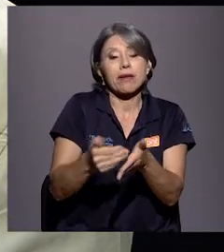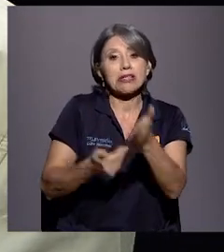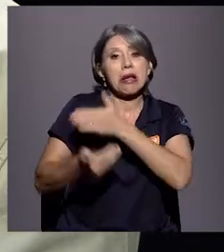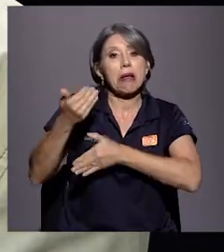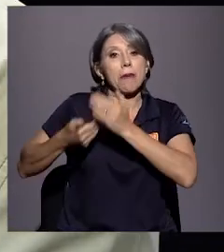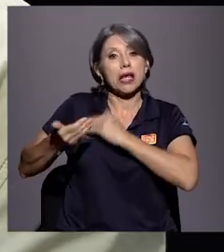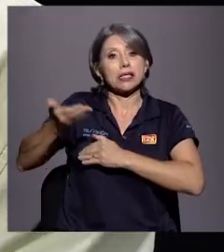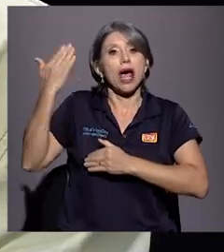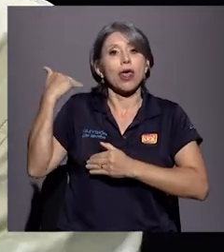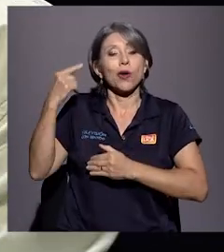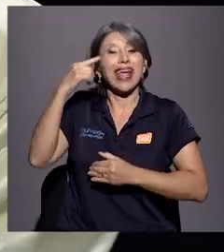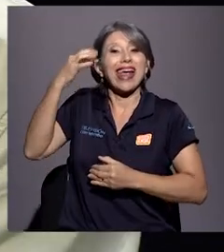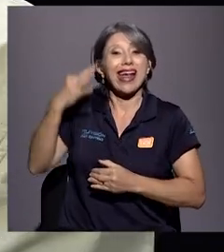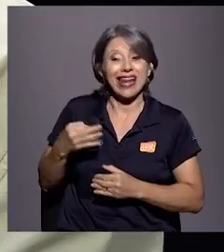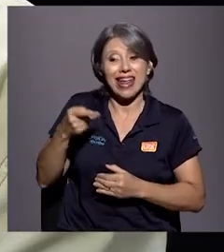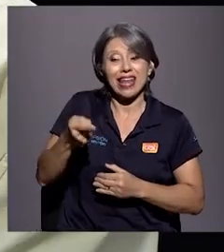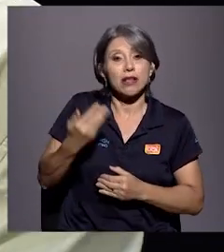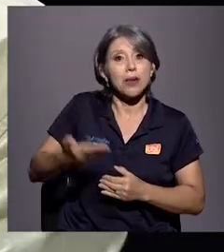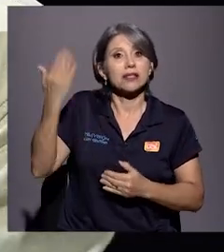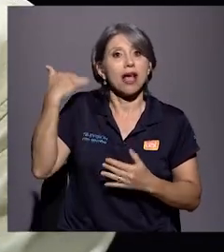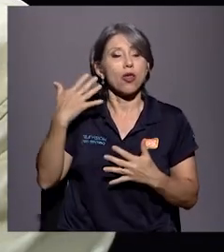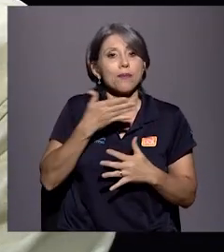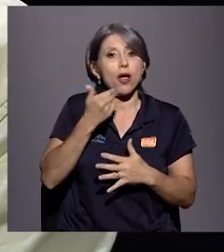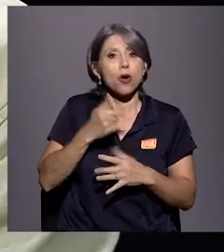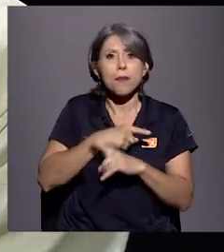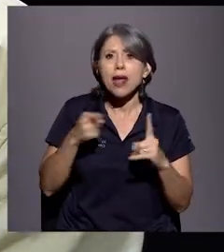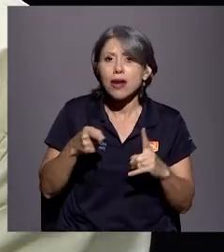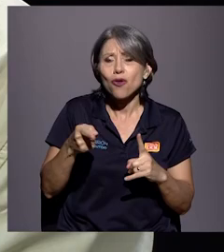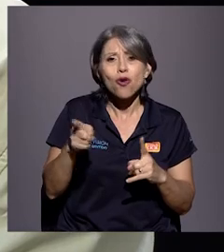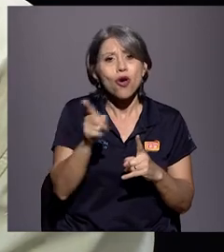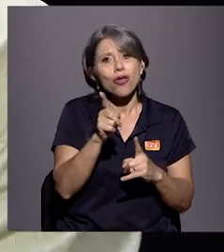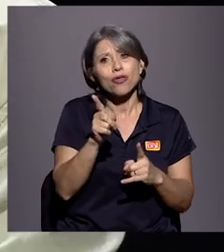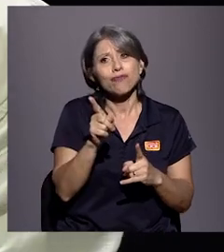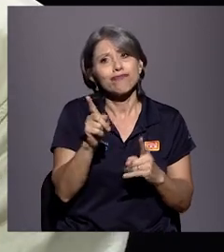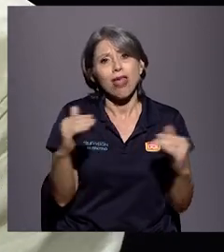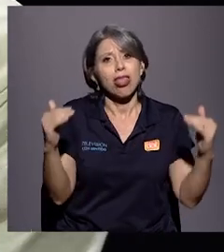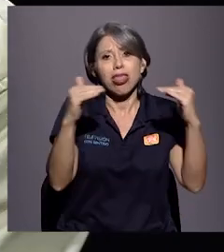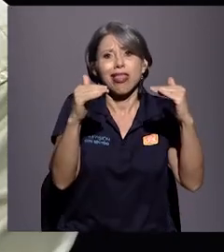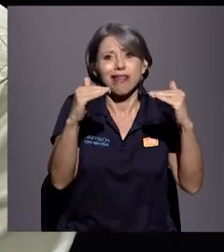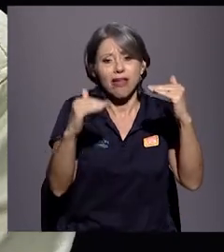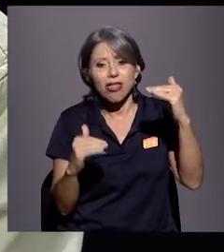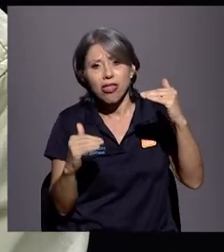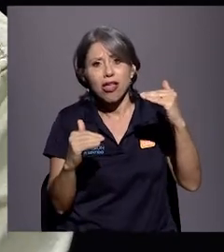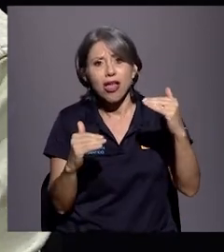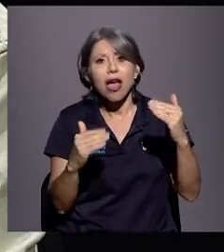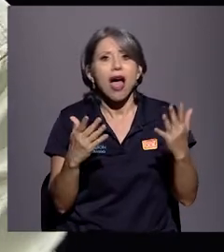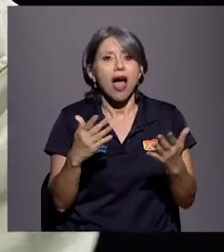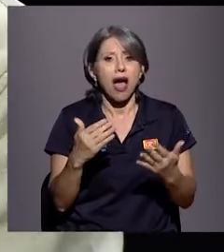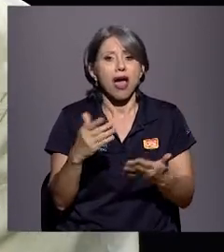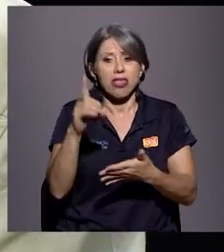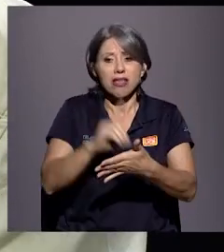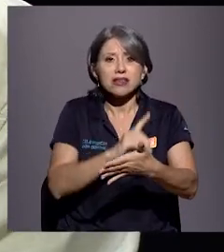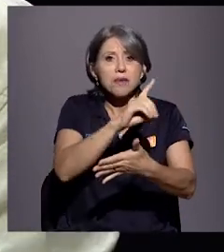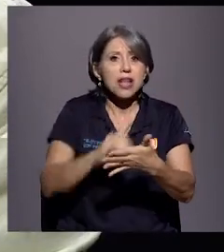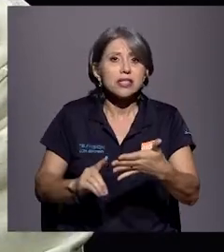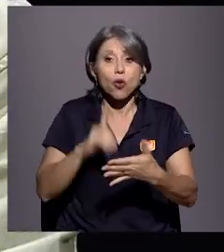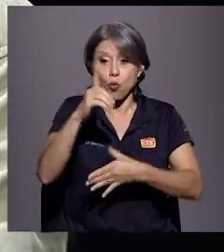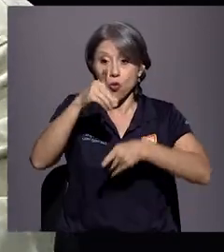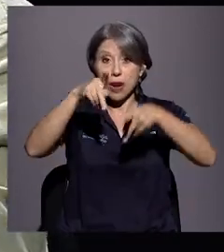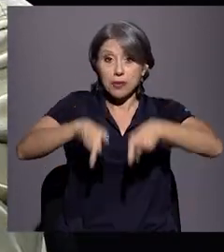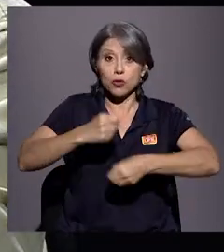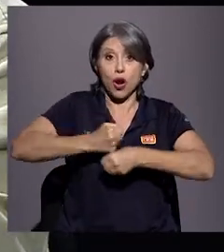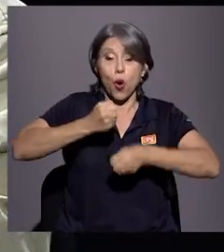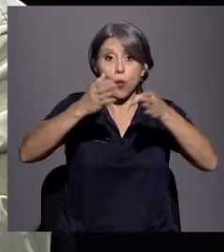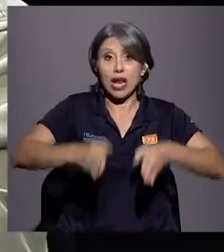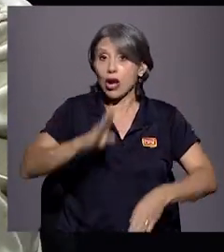que era mejor, un pasado de desigualdad, un pasado de discriminación, donde un obrero nunca podía llegar a presidente,